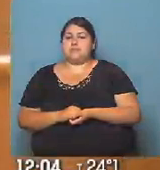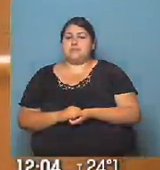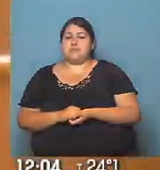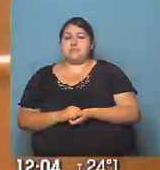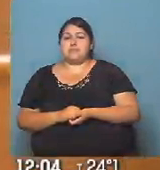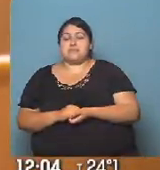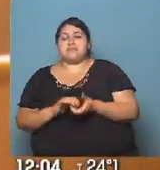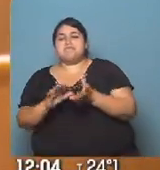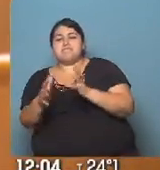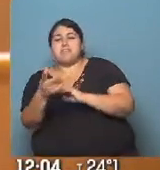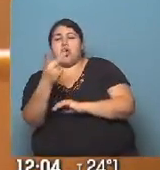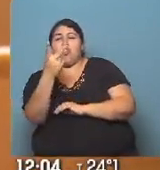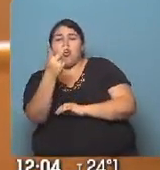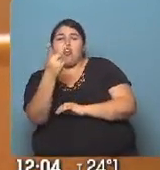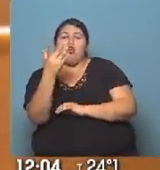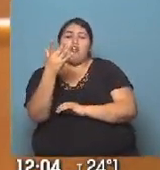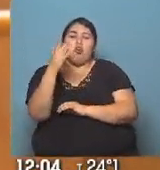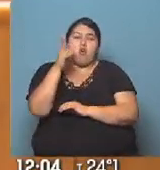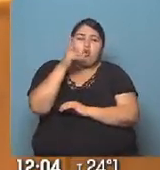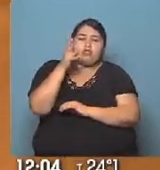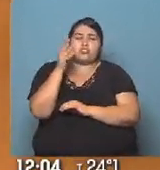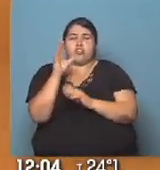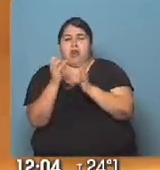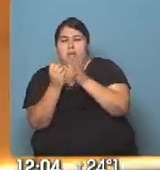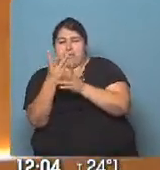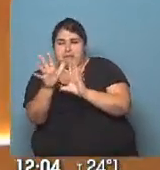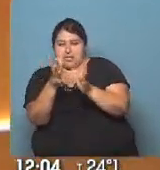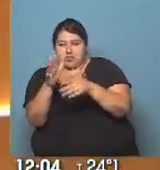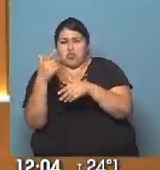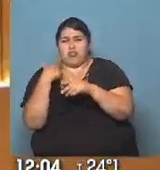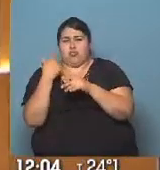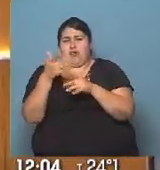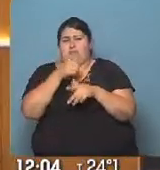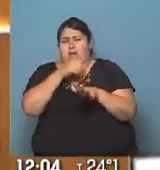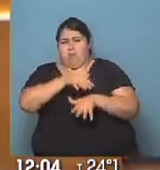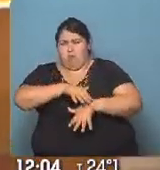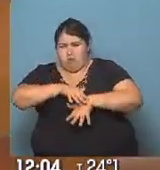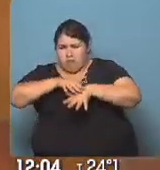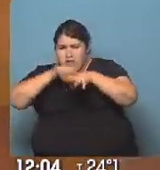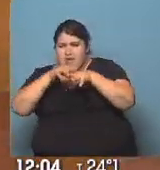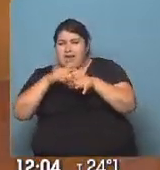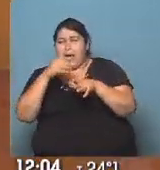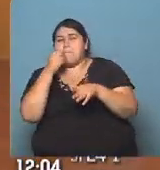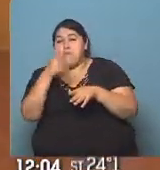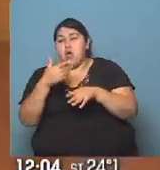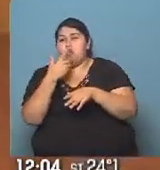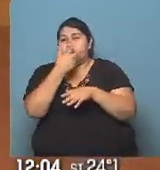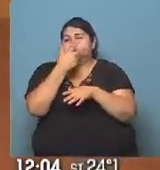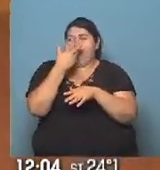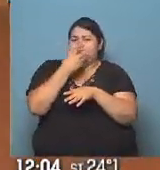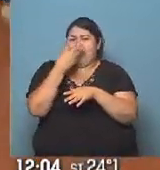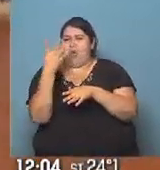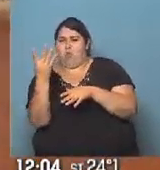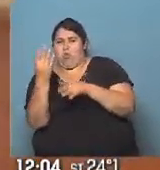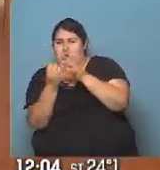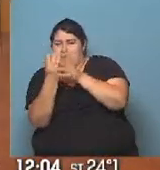Y entre las 2 y las 8 de la mañana se han acumulado cerca de 80 milímetros. La peor parte fue entre las 4 y las 5 de la mañana, donde apenas en